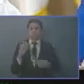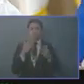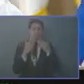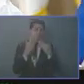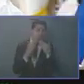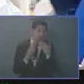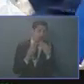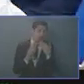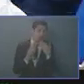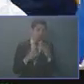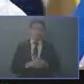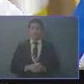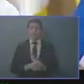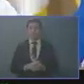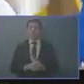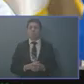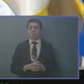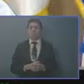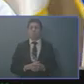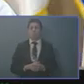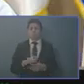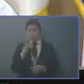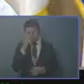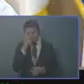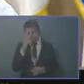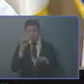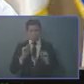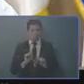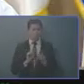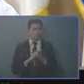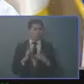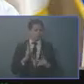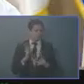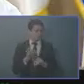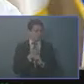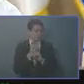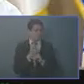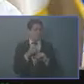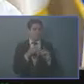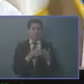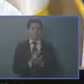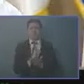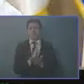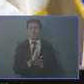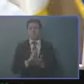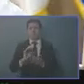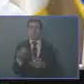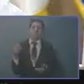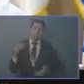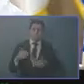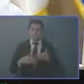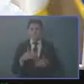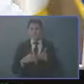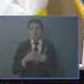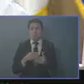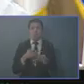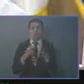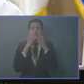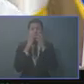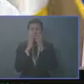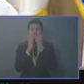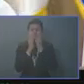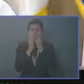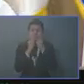la cuarentena. Habríamos logrado, a través de los mecanismos legales,